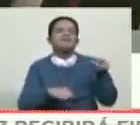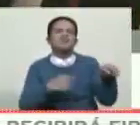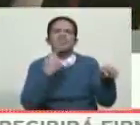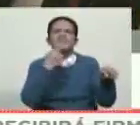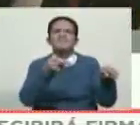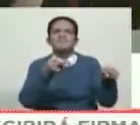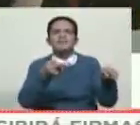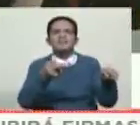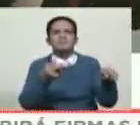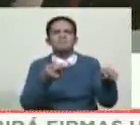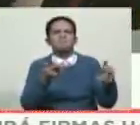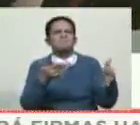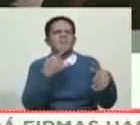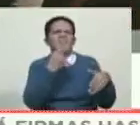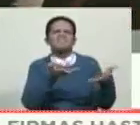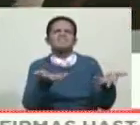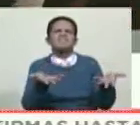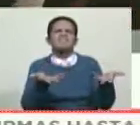dicen ellos, no?